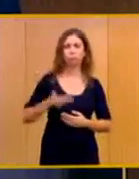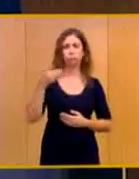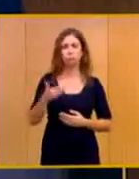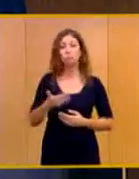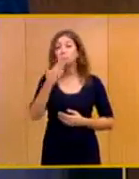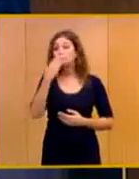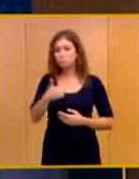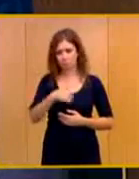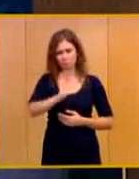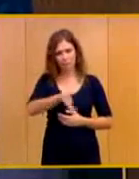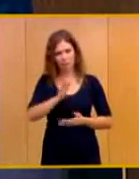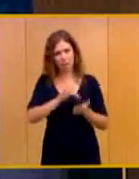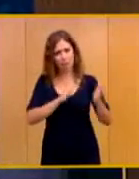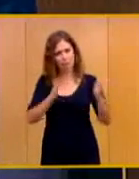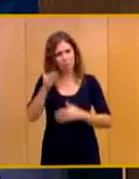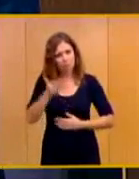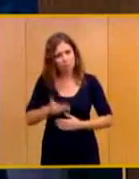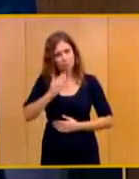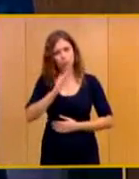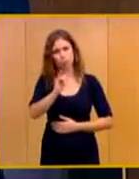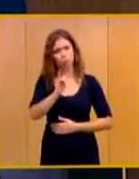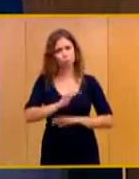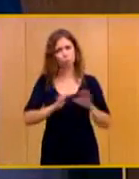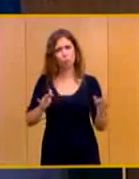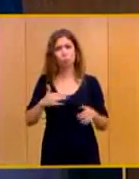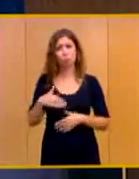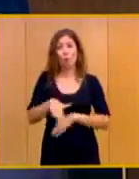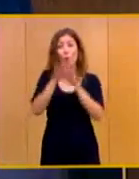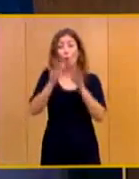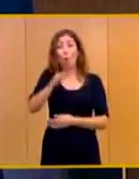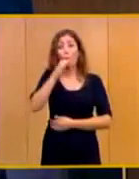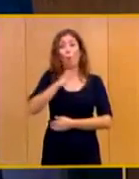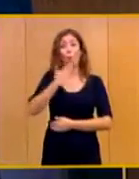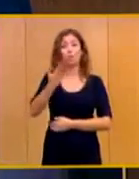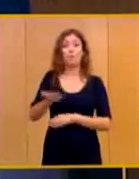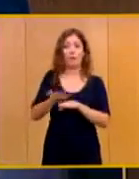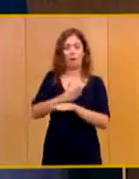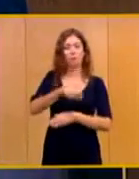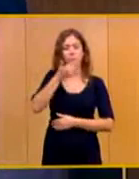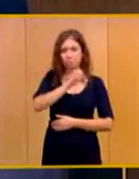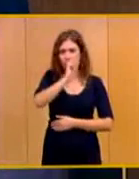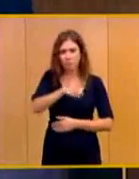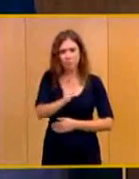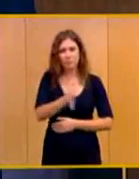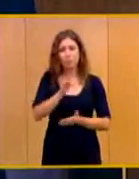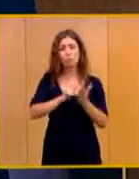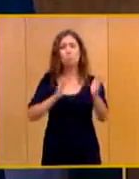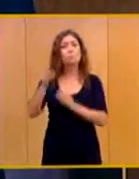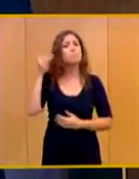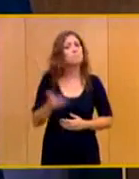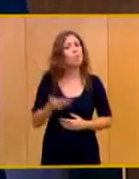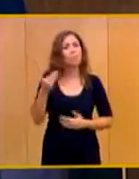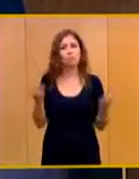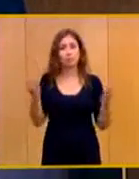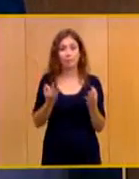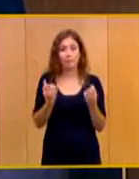verdad, vivimos en un momento muy importante, lo he dicho en la última parte de mi intervención anterior, y como es un momento muy importante, es preciso